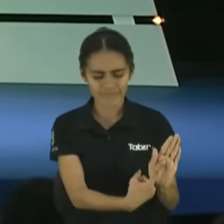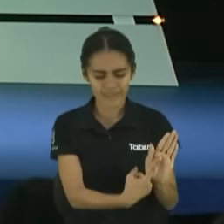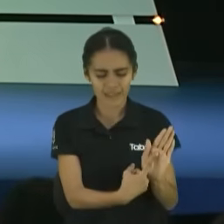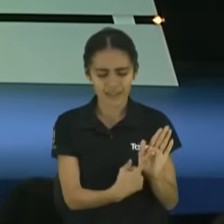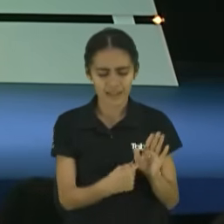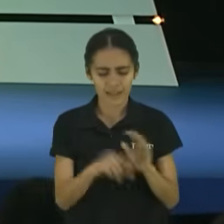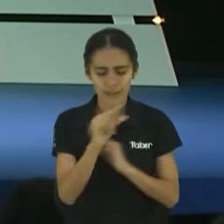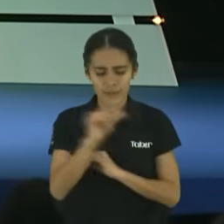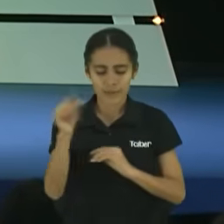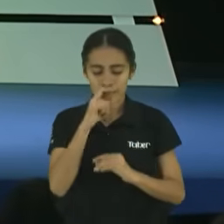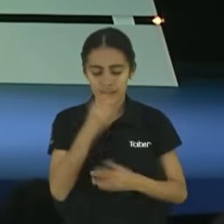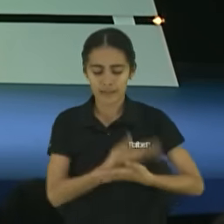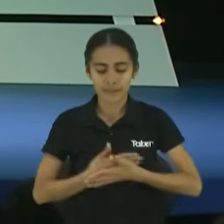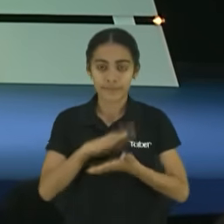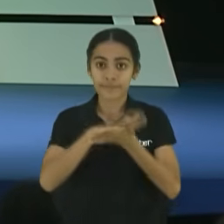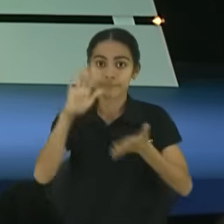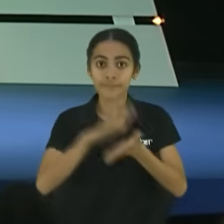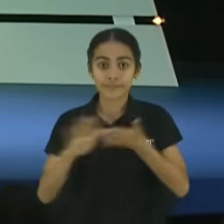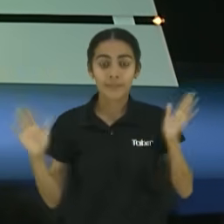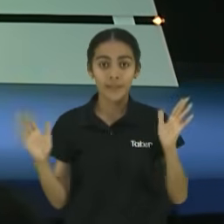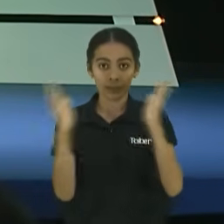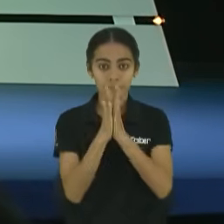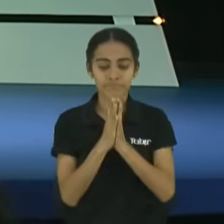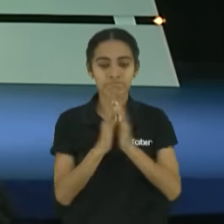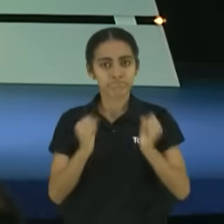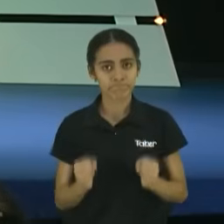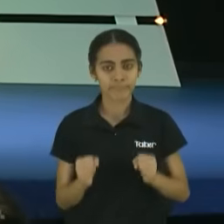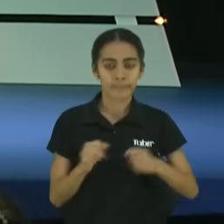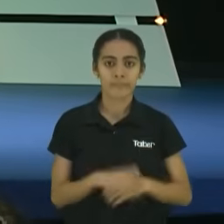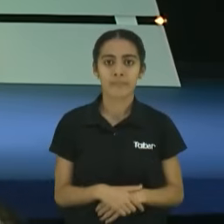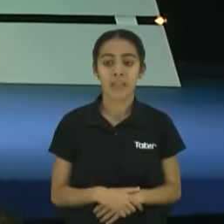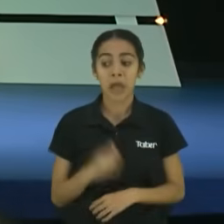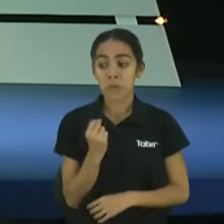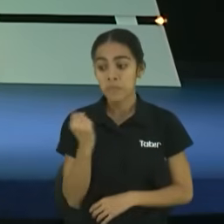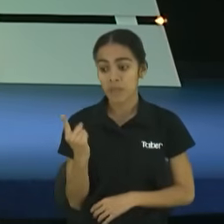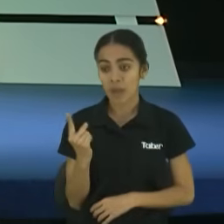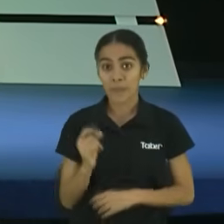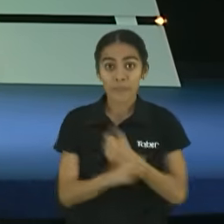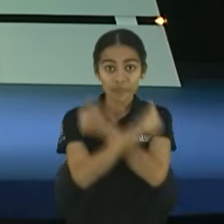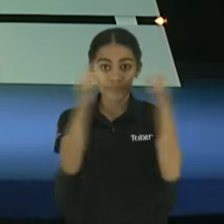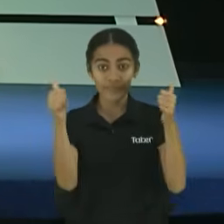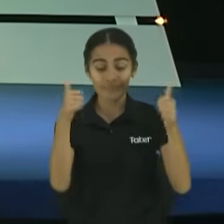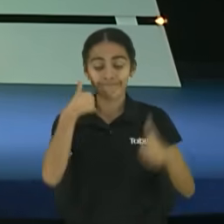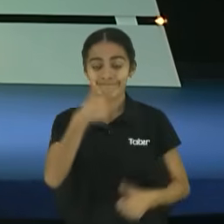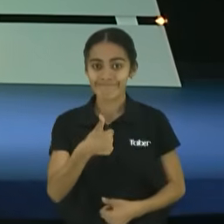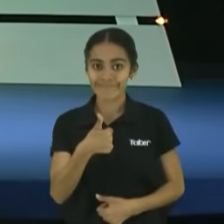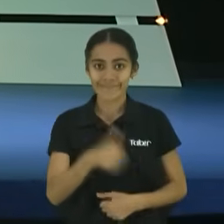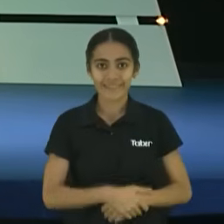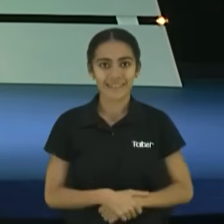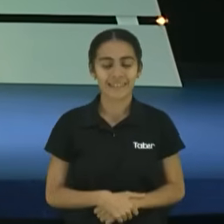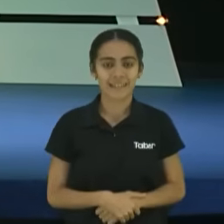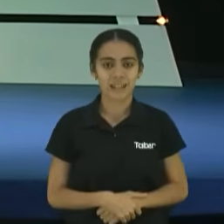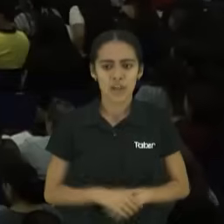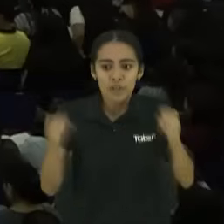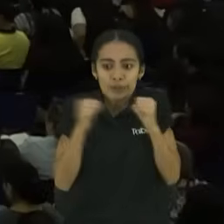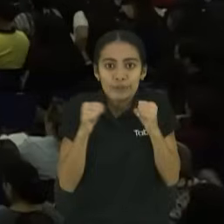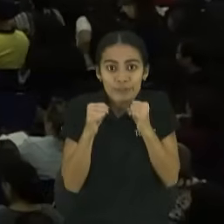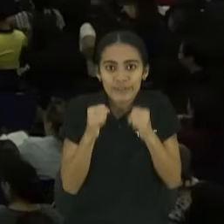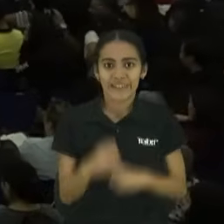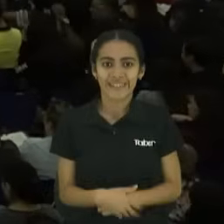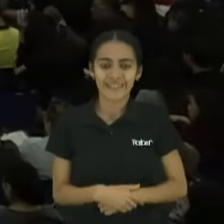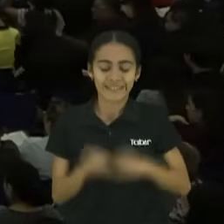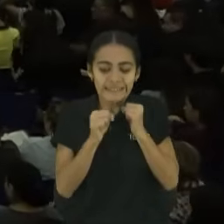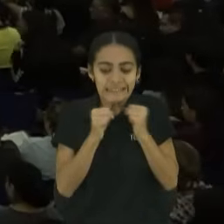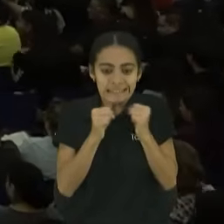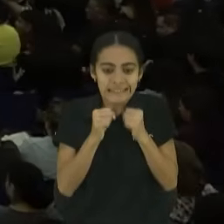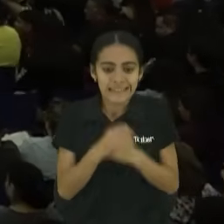la iglesia dice amén. Pueden sentarse, amigos y hermanos. Dígale a su vecino, buenos días. Salúdelo, dígale,